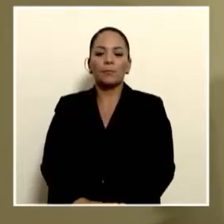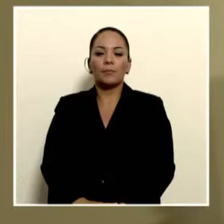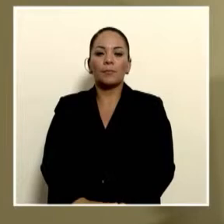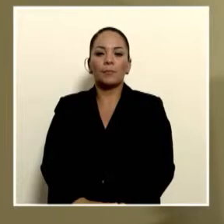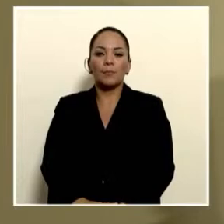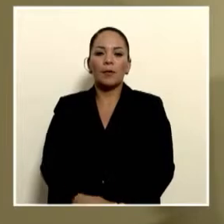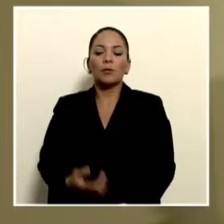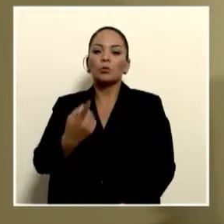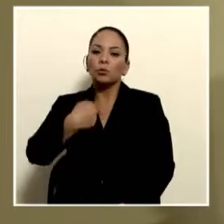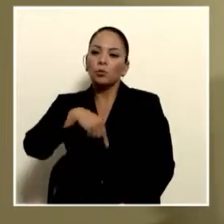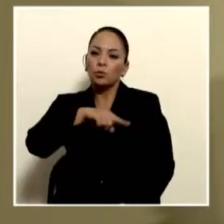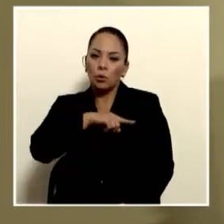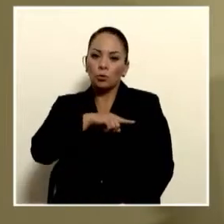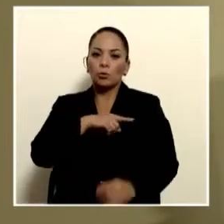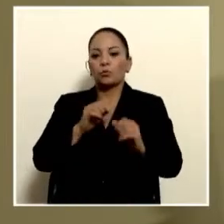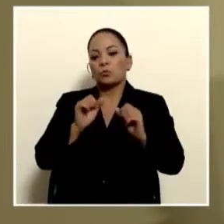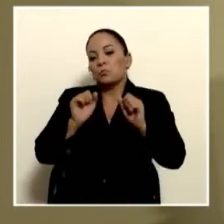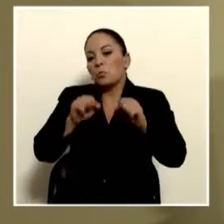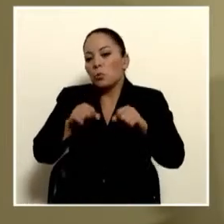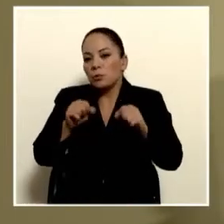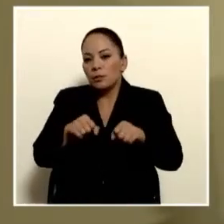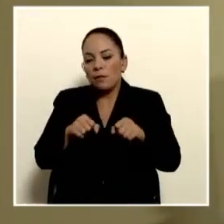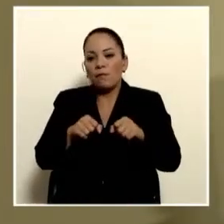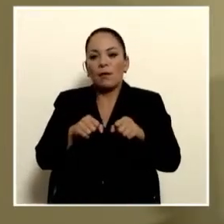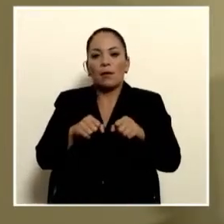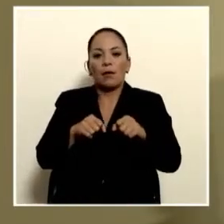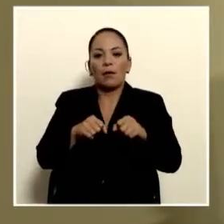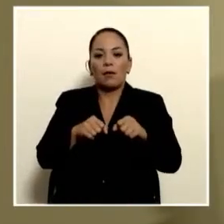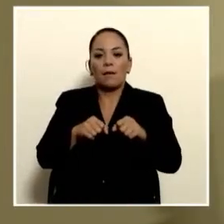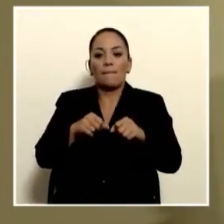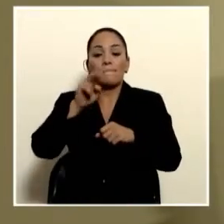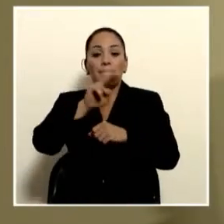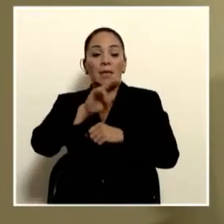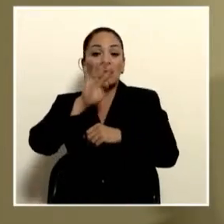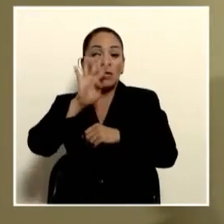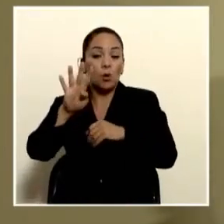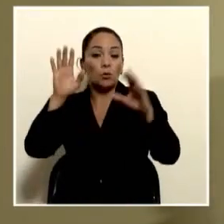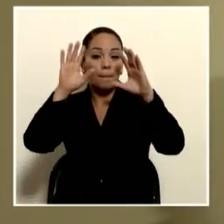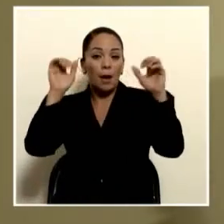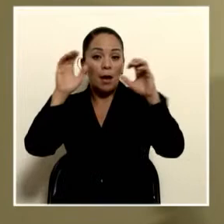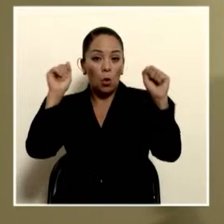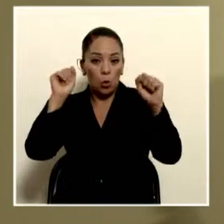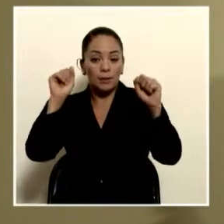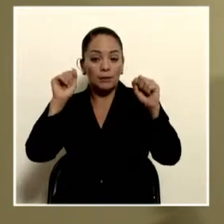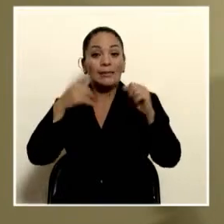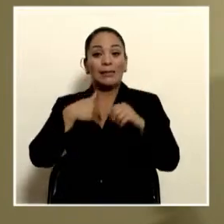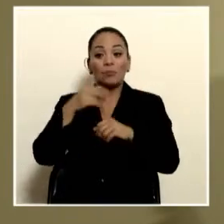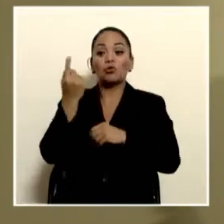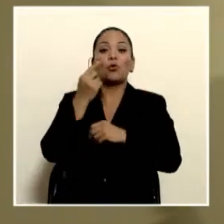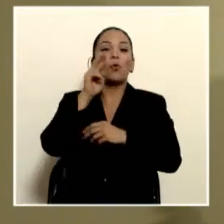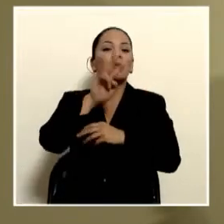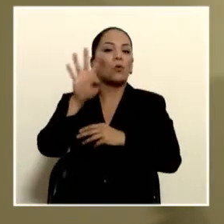agotando en la medida de lo posible los 24 embajadores de carrera que tenemos, porque solo tenemos